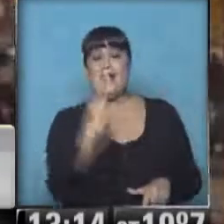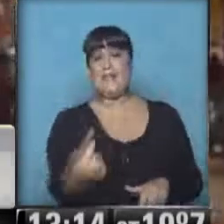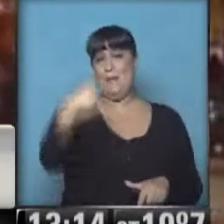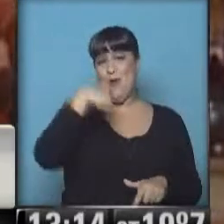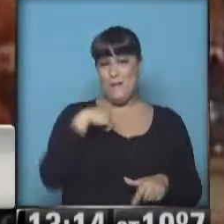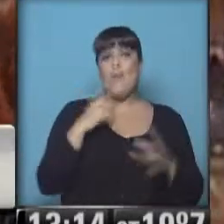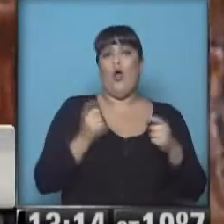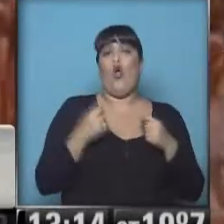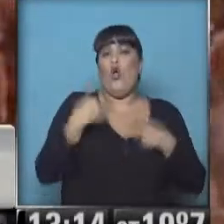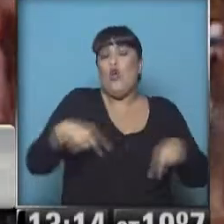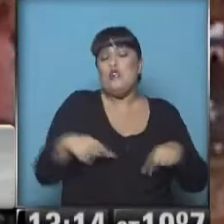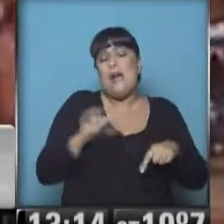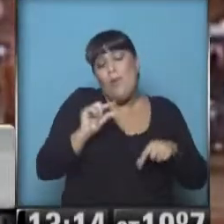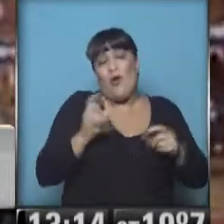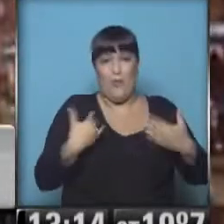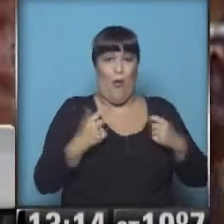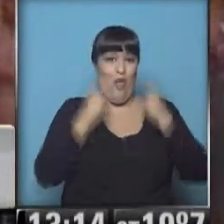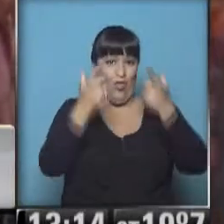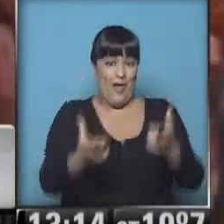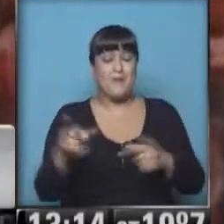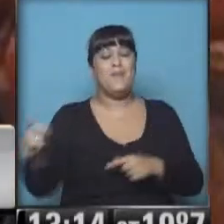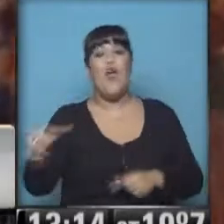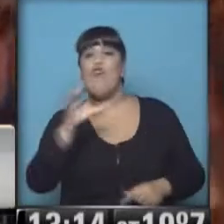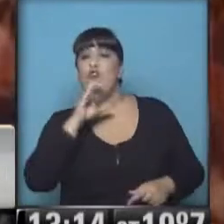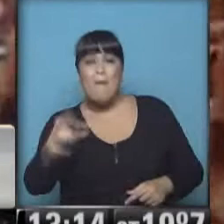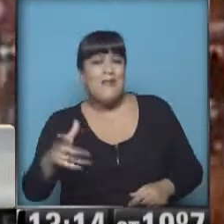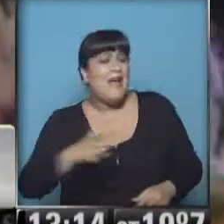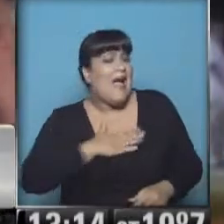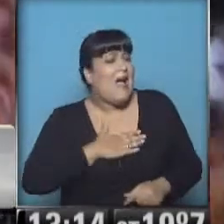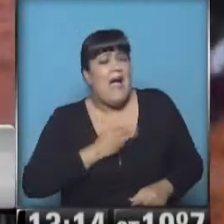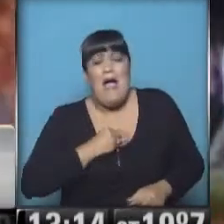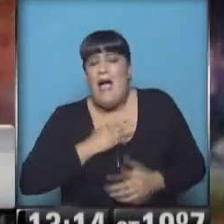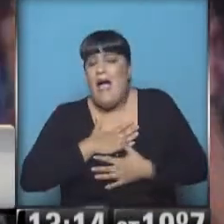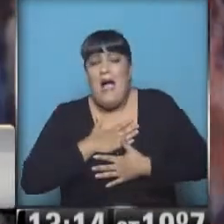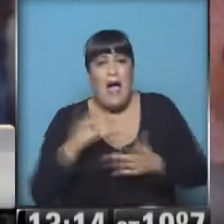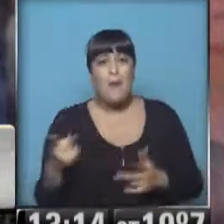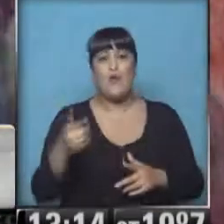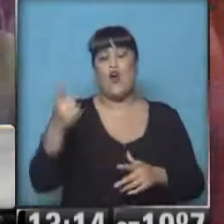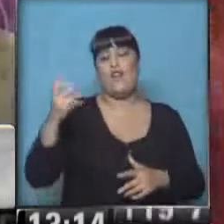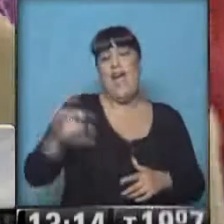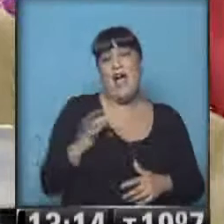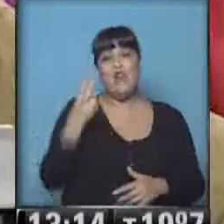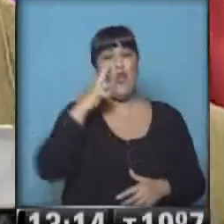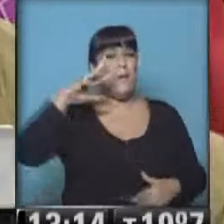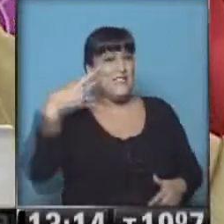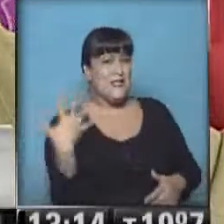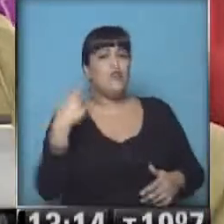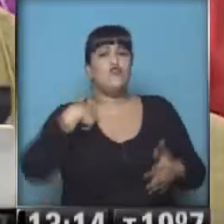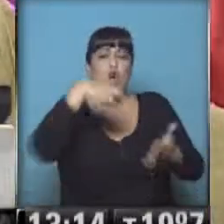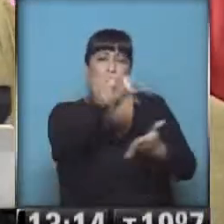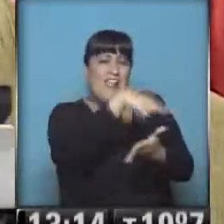puede ofrecer y es una comedia que yo amo y la amo desde el año 2005 que yo la ley en